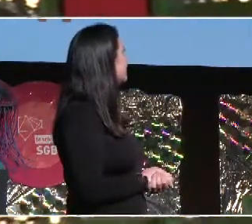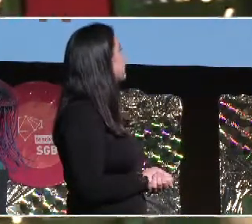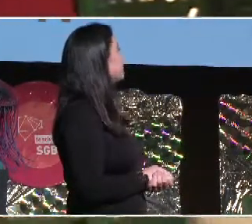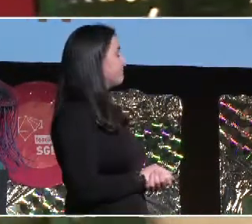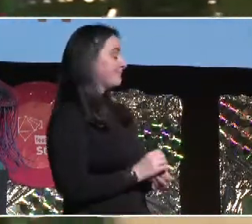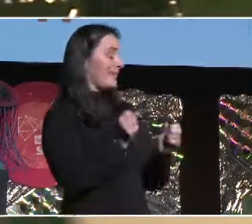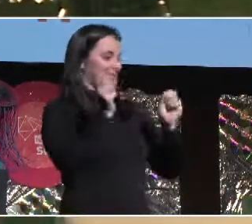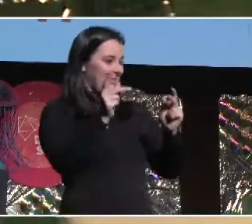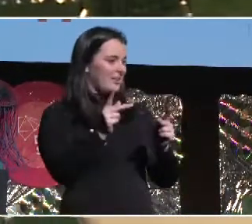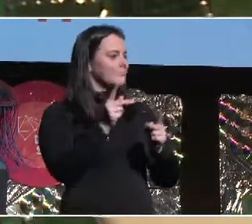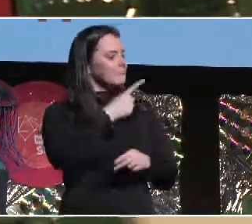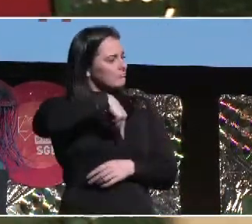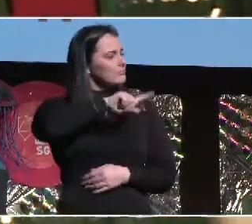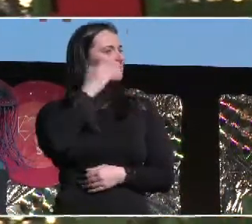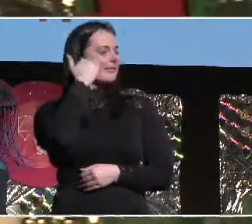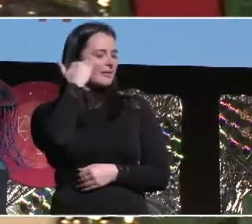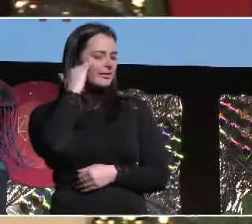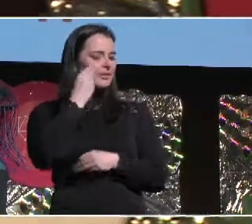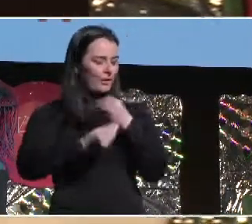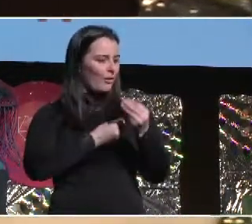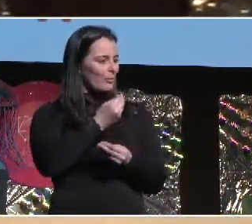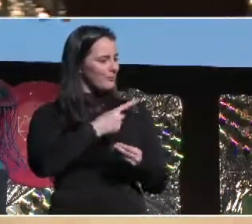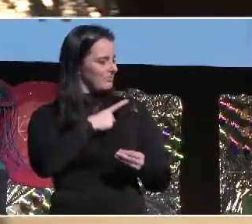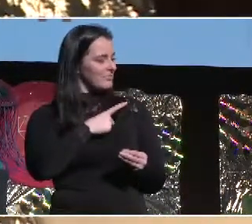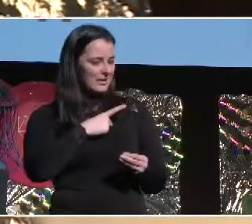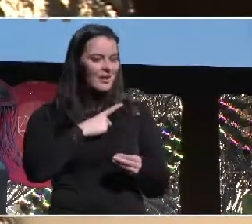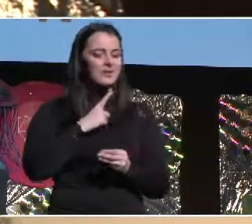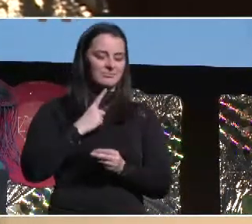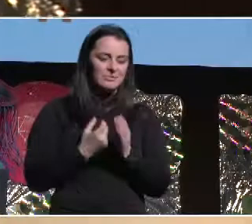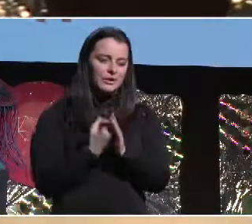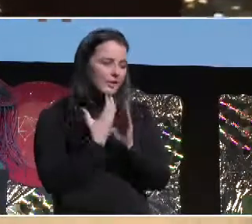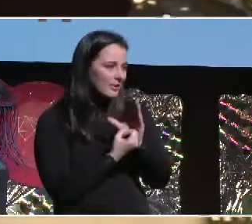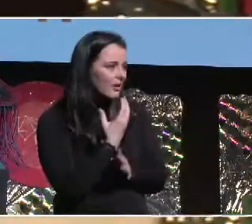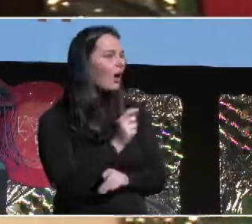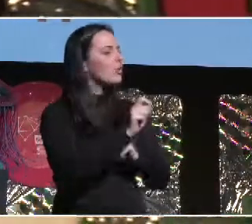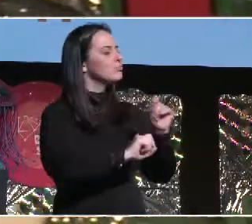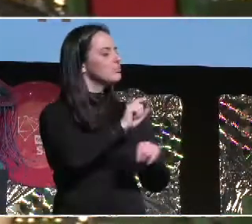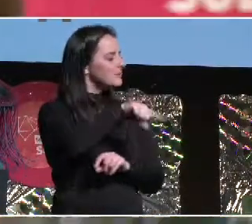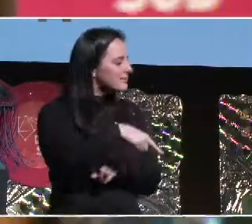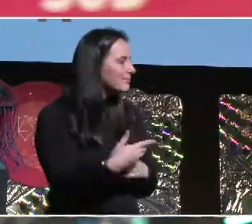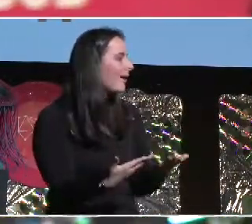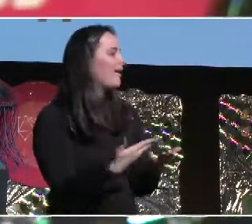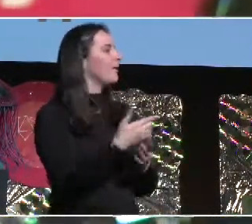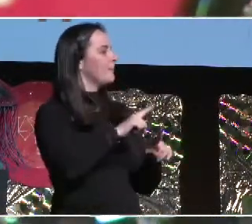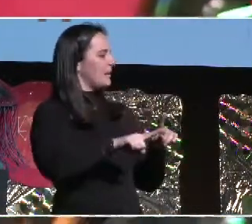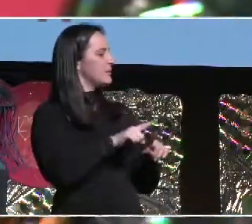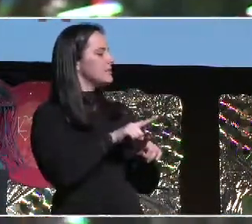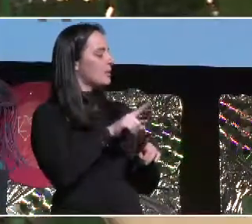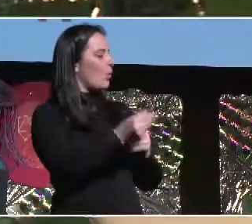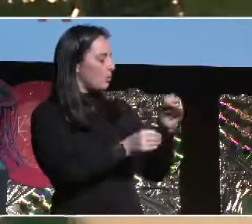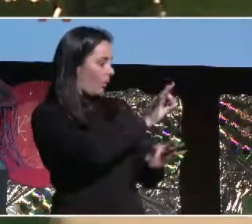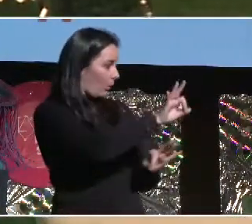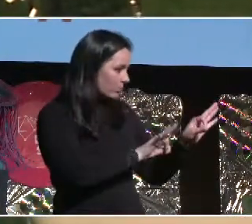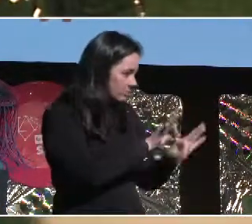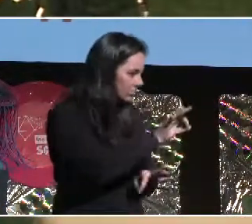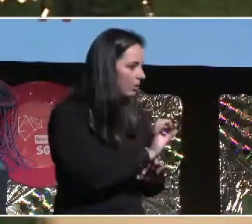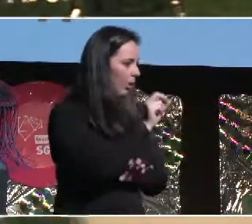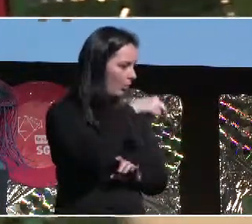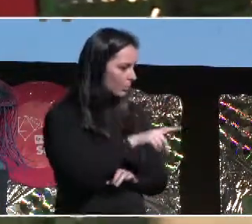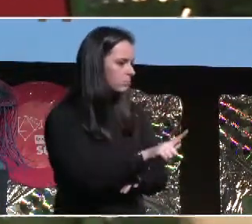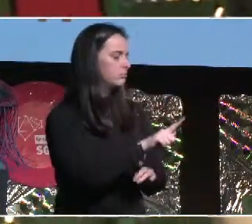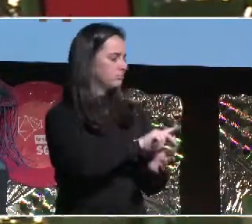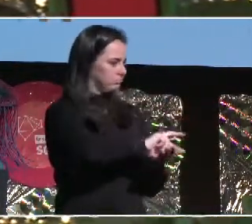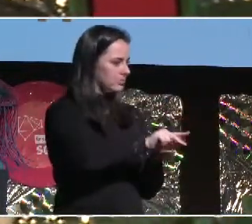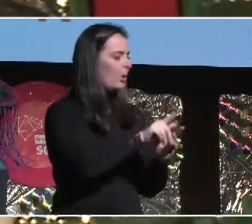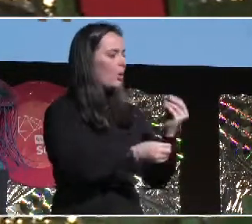Bien, nosotros entendemos a los datos generados por los ciudadanos como datos o que las organizaciones o las personas